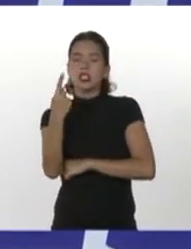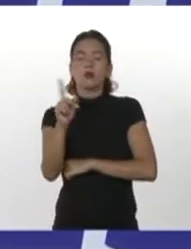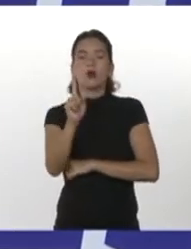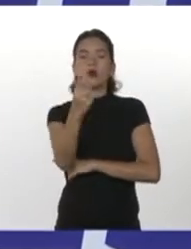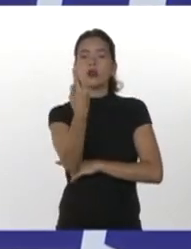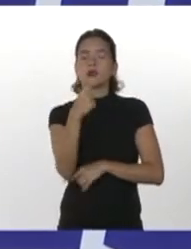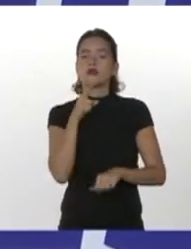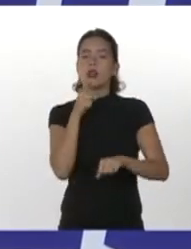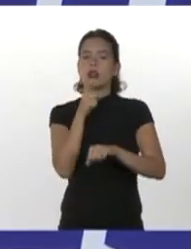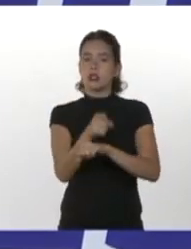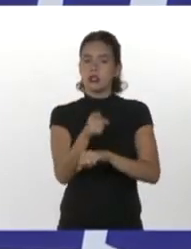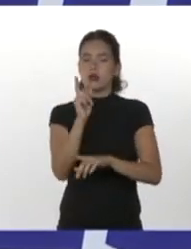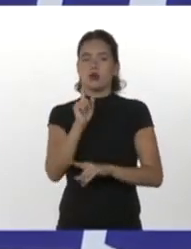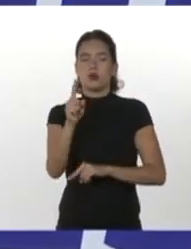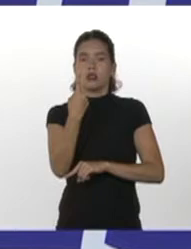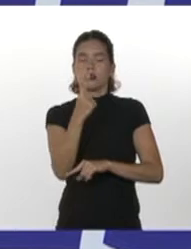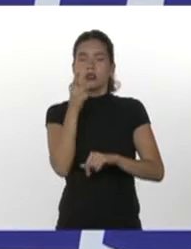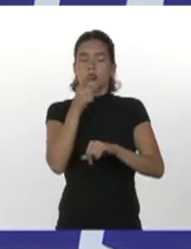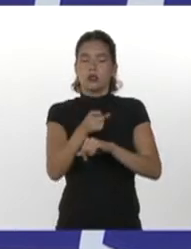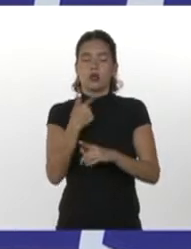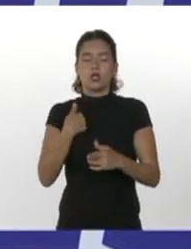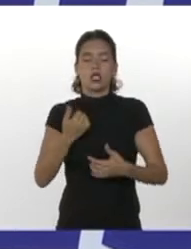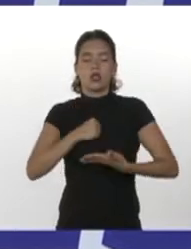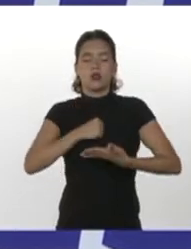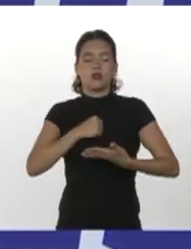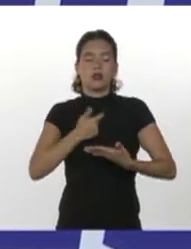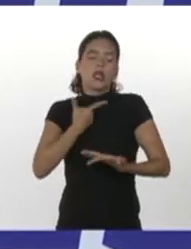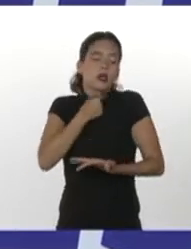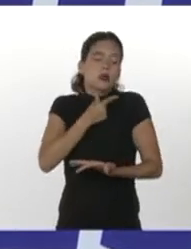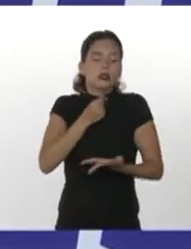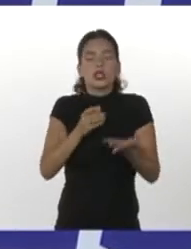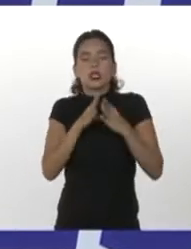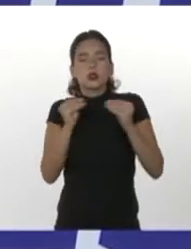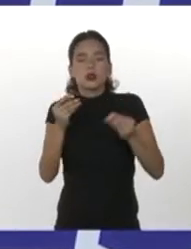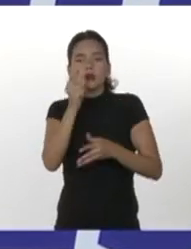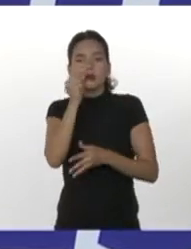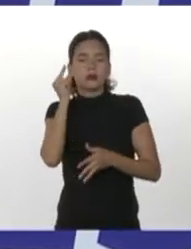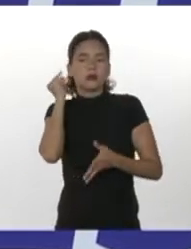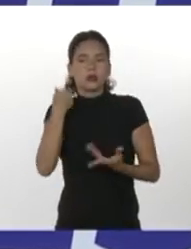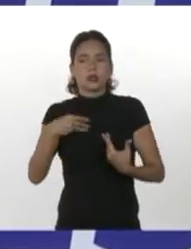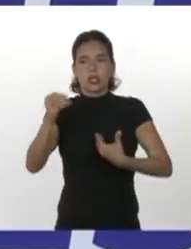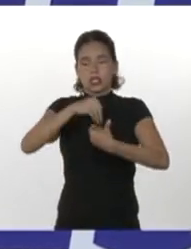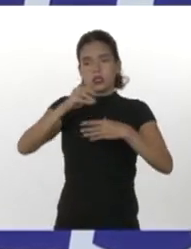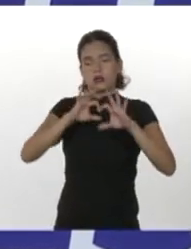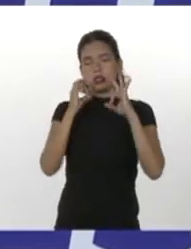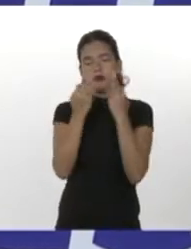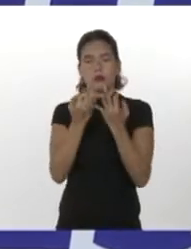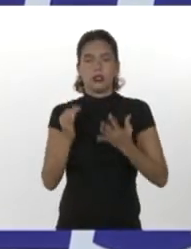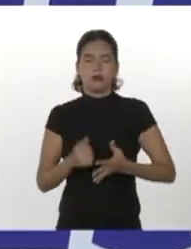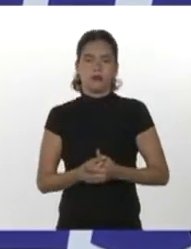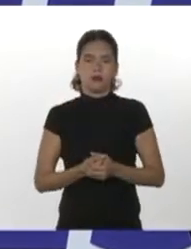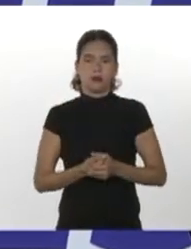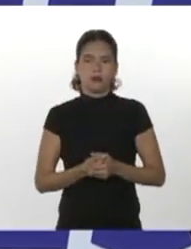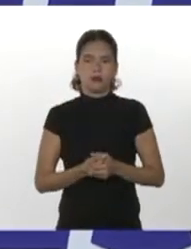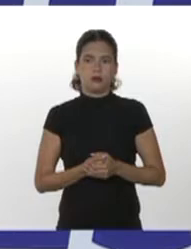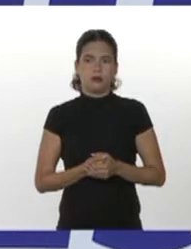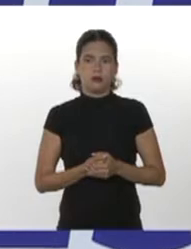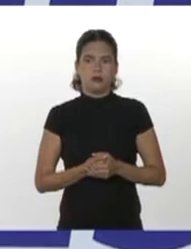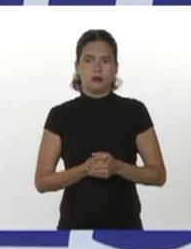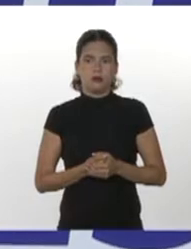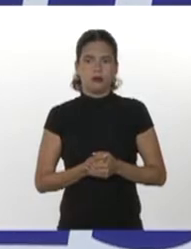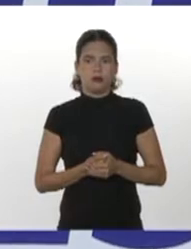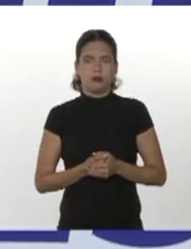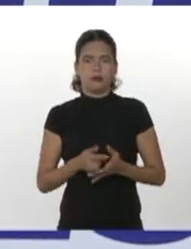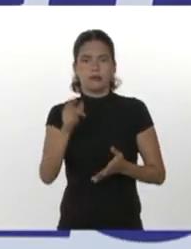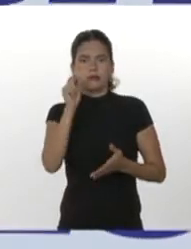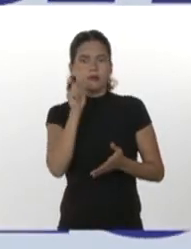sola decisión, ¿verdad? Una sola decisión que nos beneficie a todos y todas los miembros de esa casa o de ese hogar en